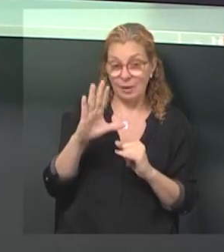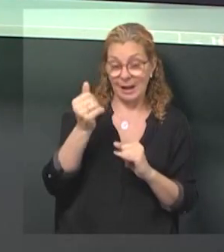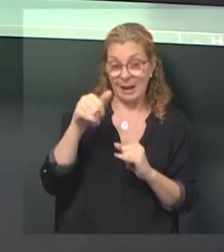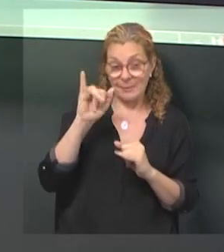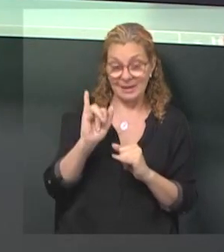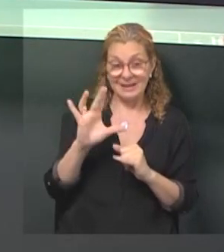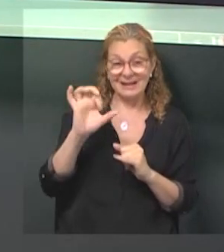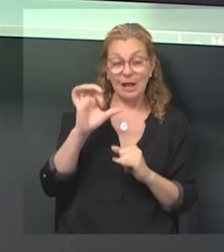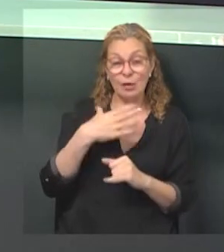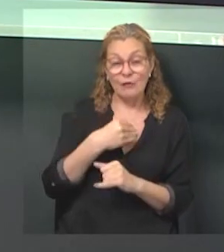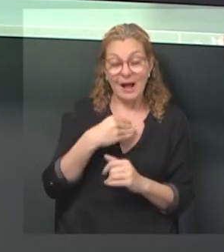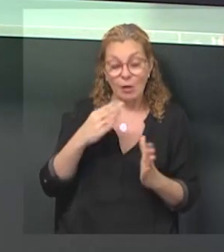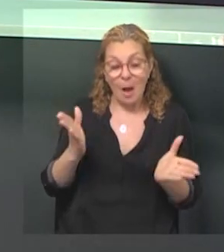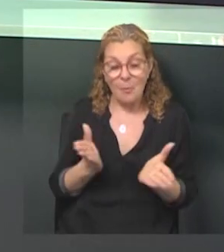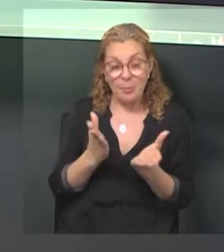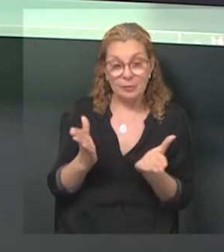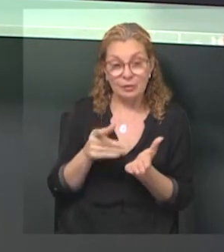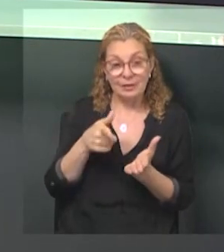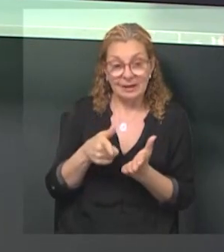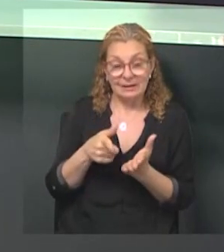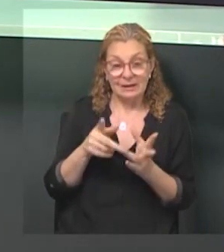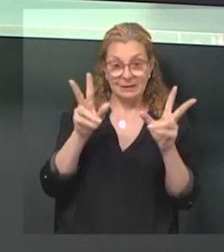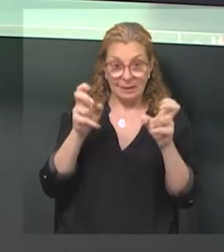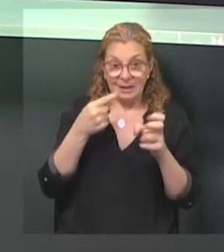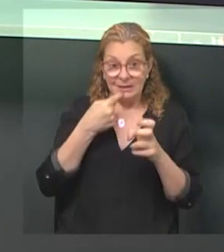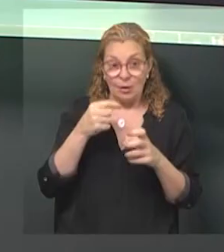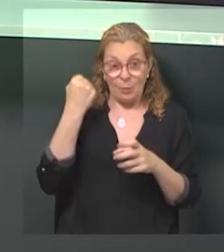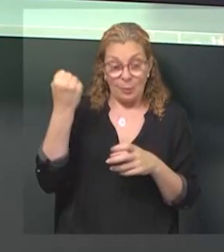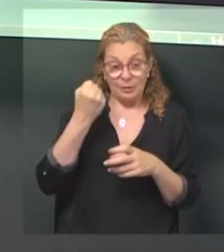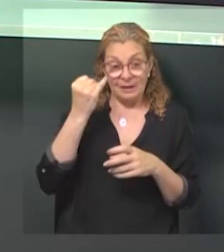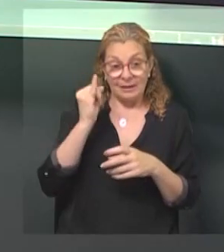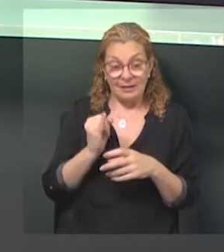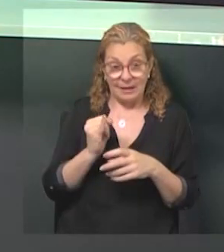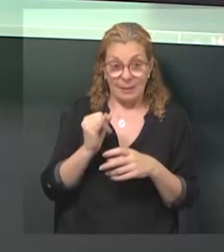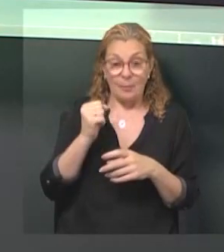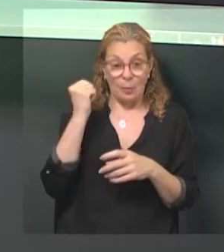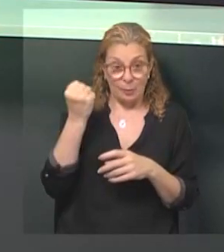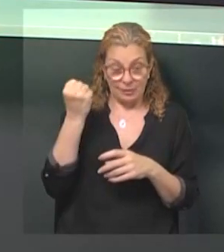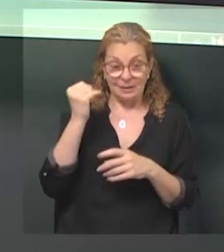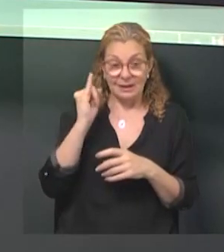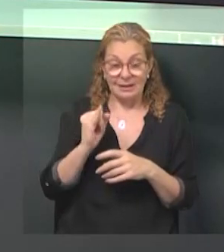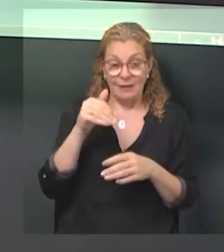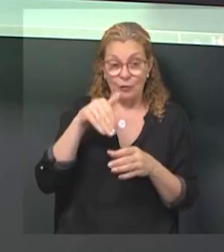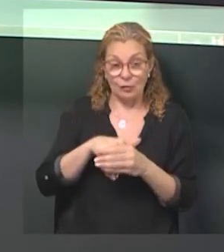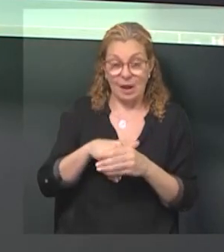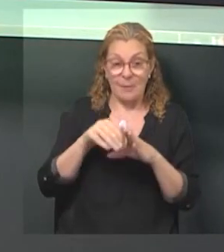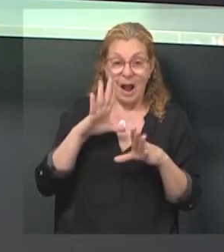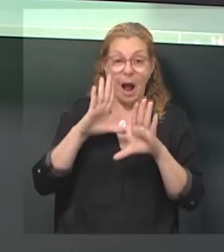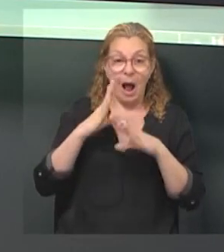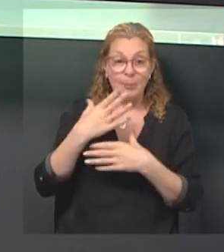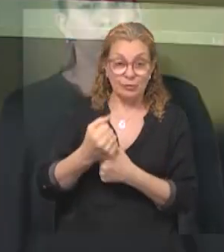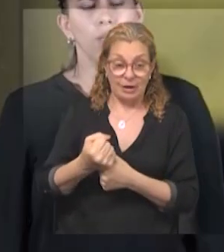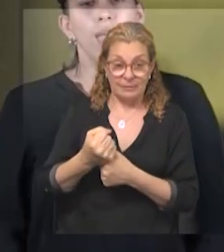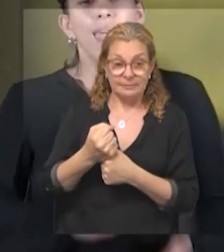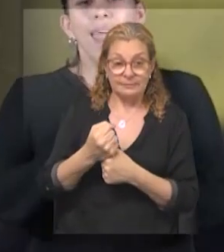senador nacionalista impulsor de esta iniciativa que dijo que sería muy importante que es muy importante votar a favor de la